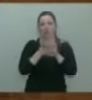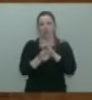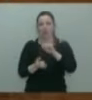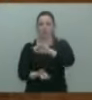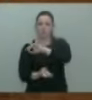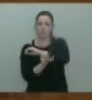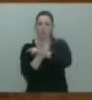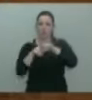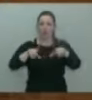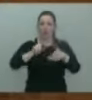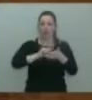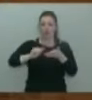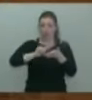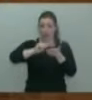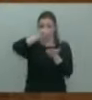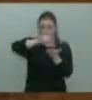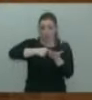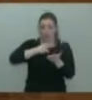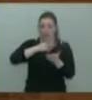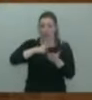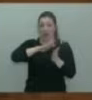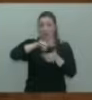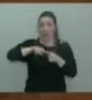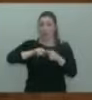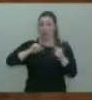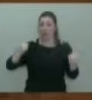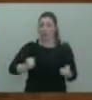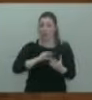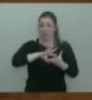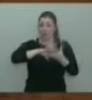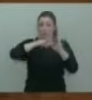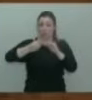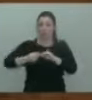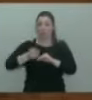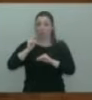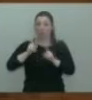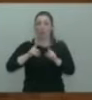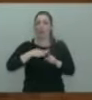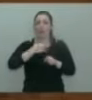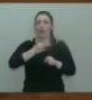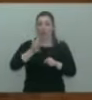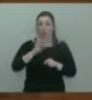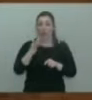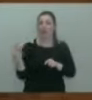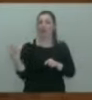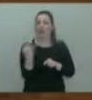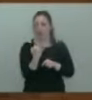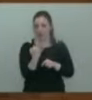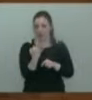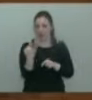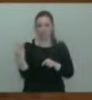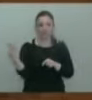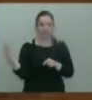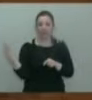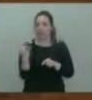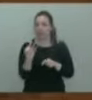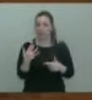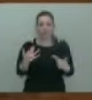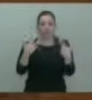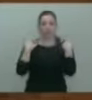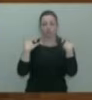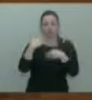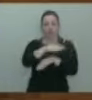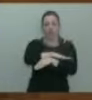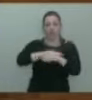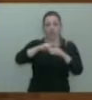contratación para duplicar actuaciones que puede, no solo que puede, sino que debe desarrollar fundamentalmente la Administración pública,